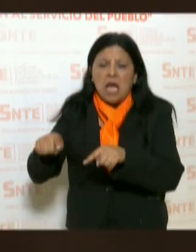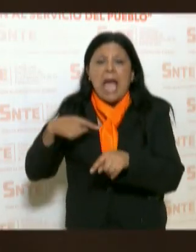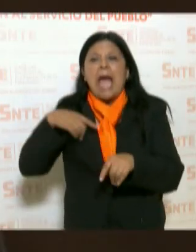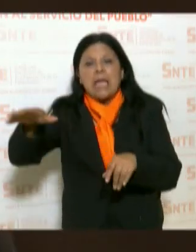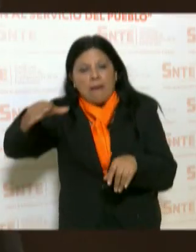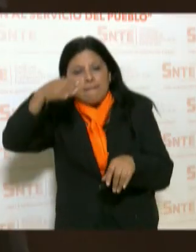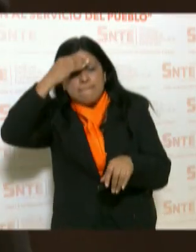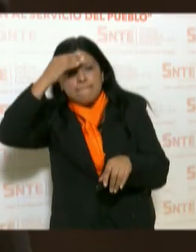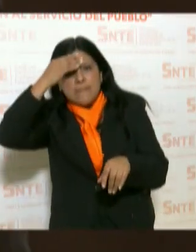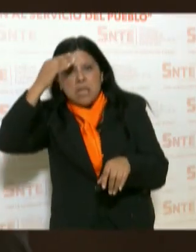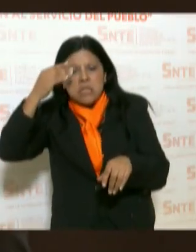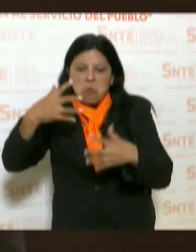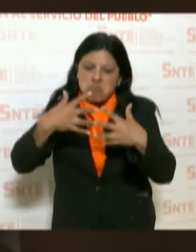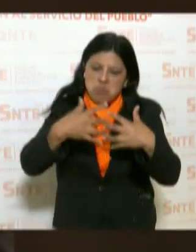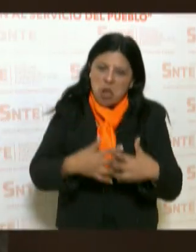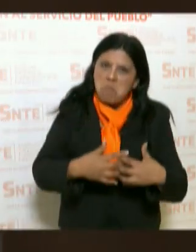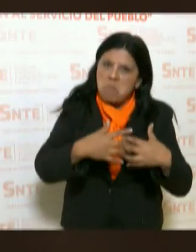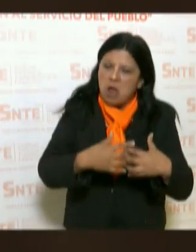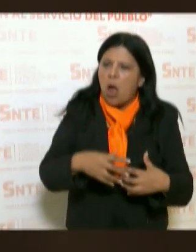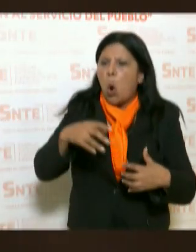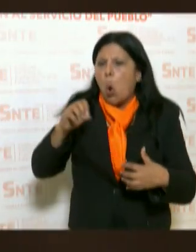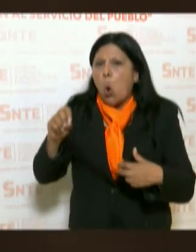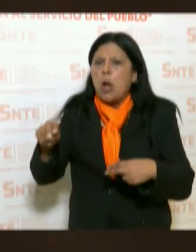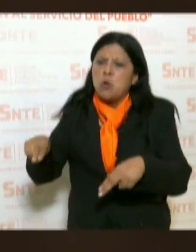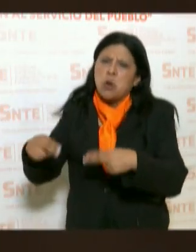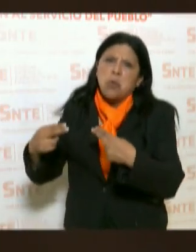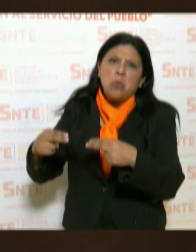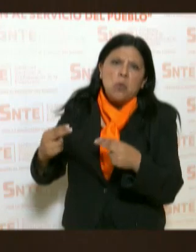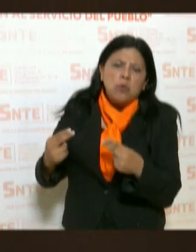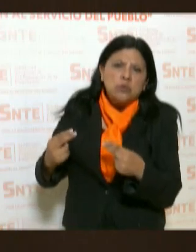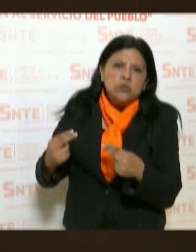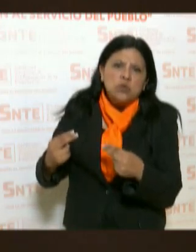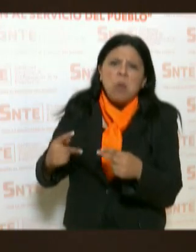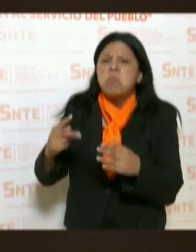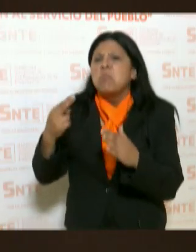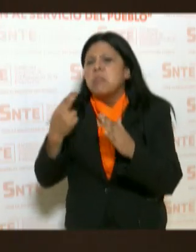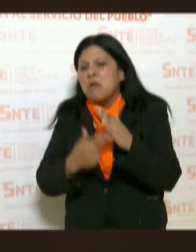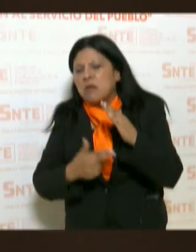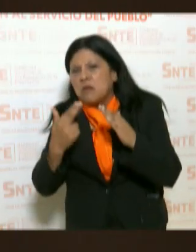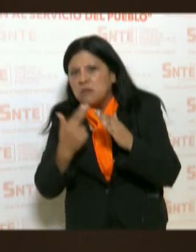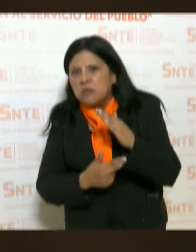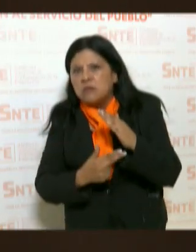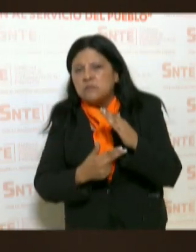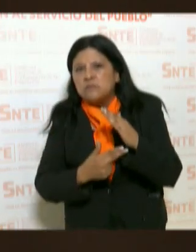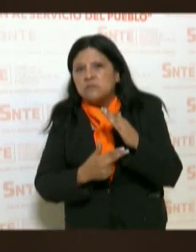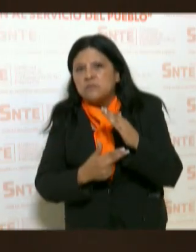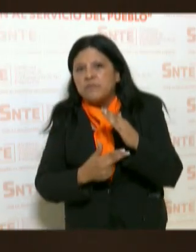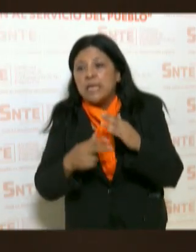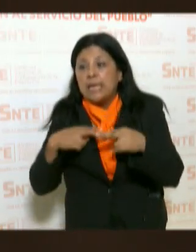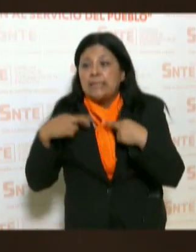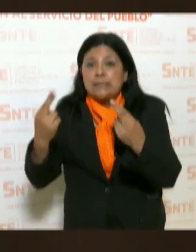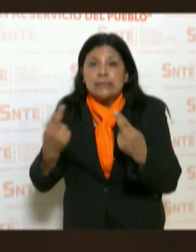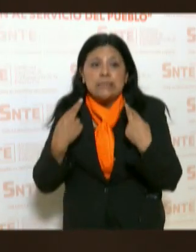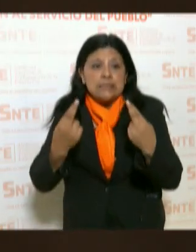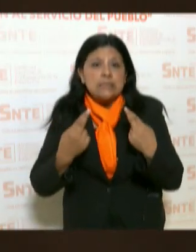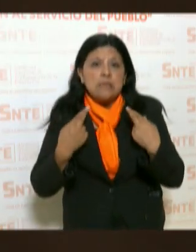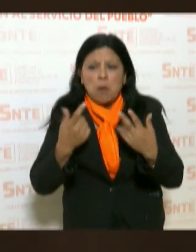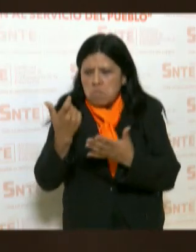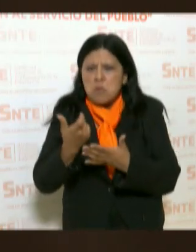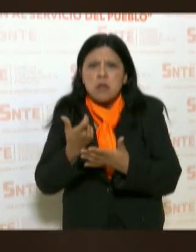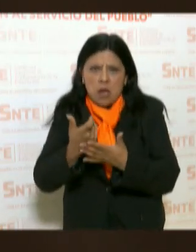una empresa, en un comercio, en un taller y recibe un salario